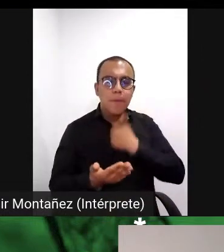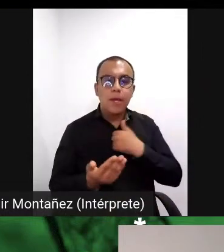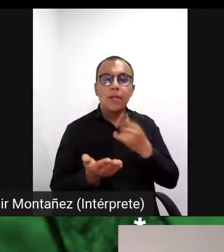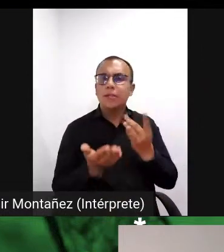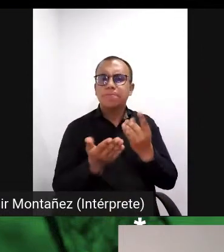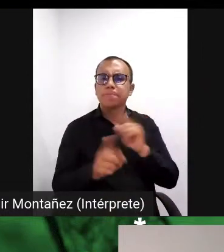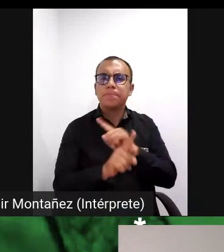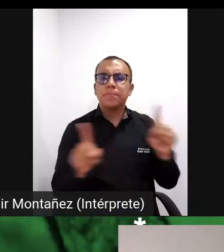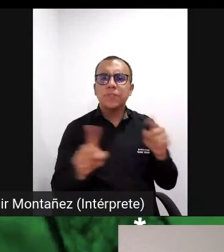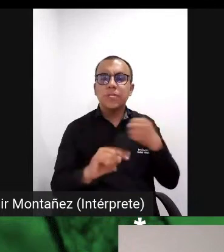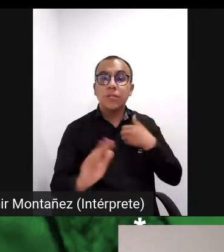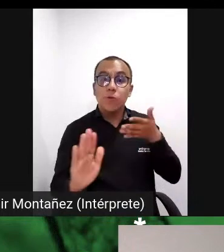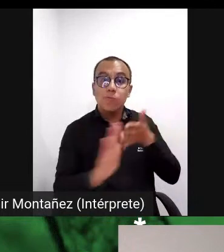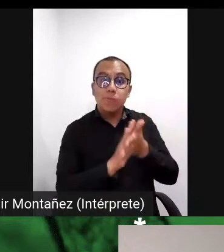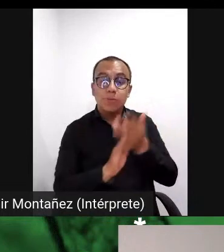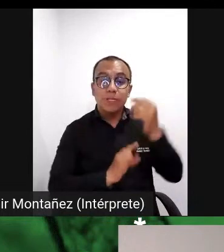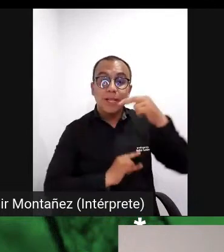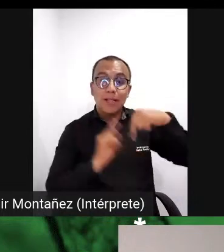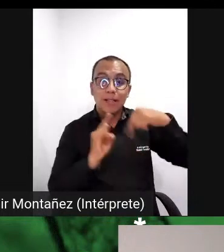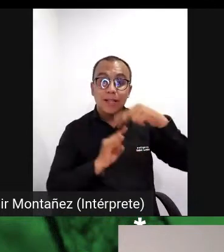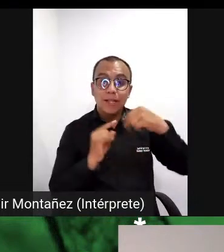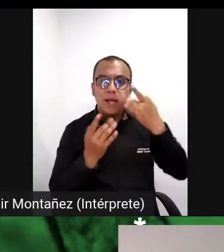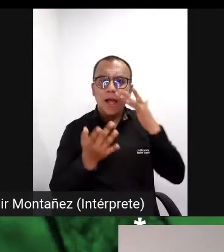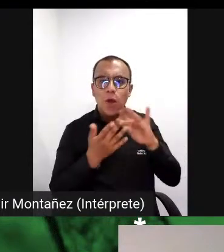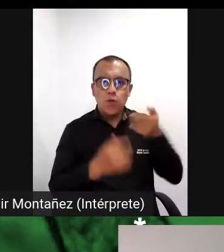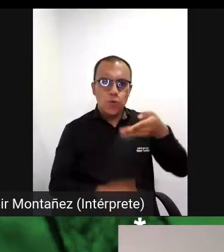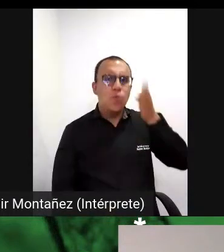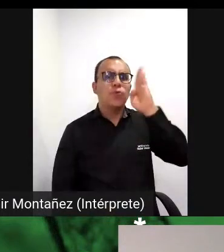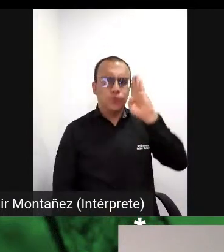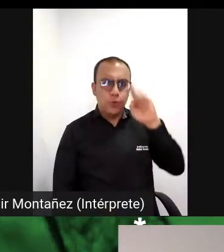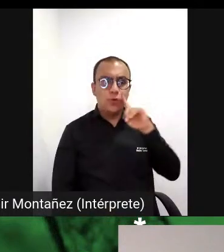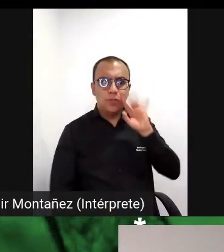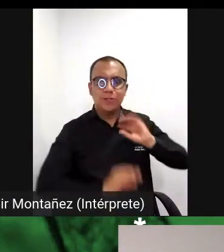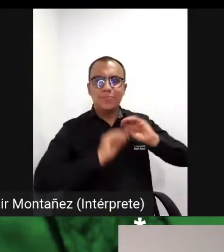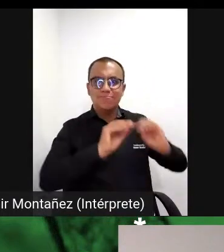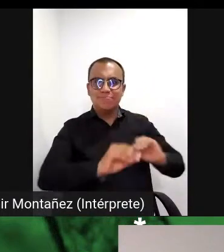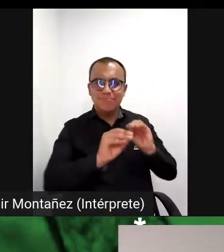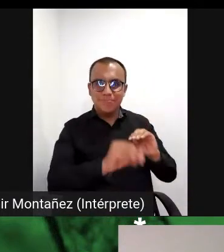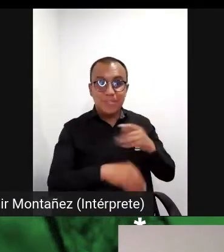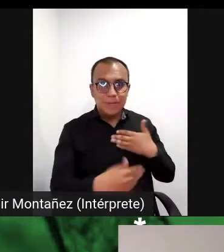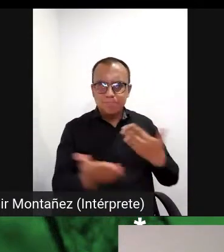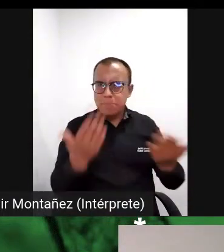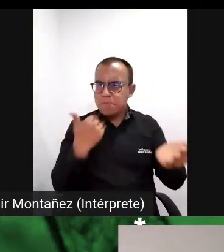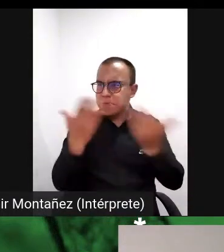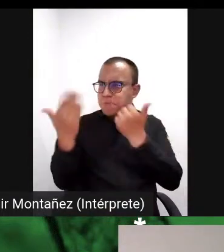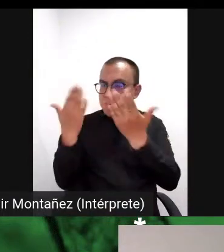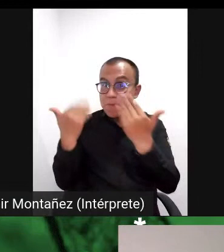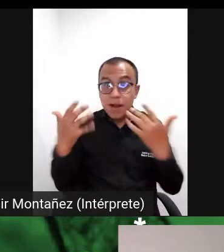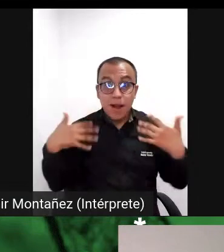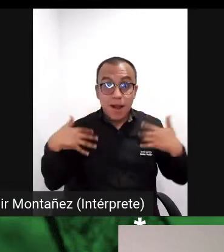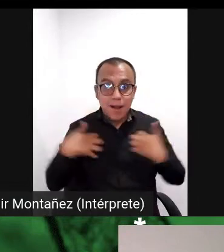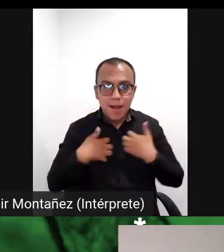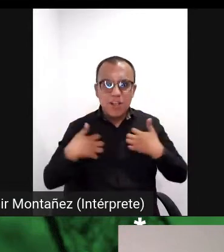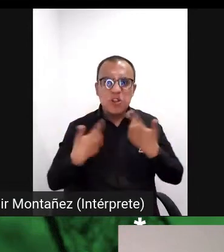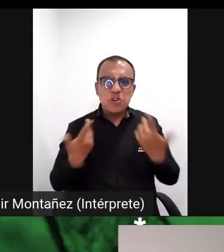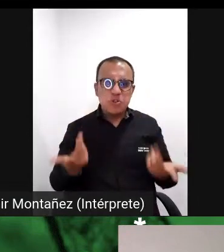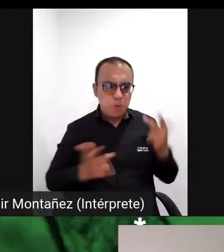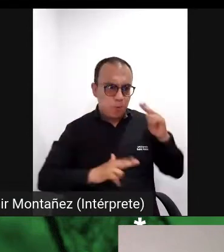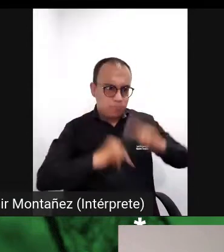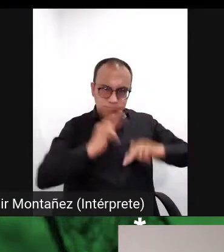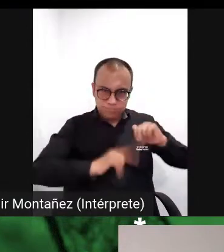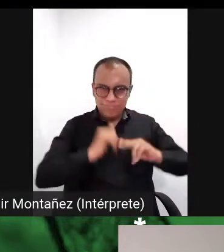detalle los nombres científicos y eso, pero había como un dios que había llamado a todos los animales para enseñarles a construir sus